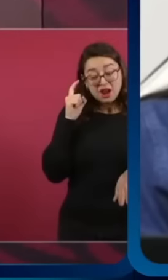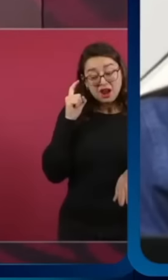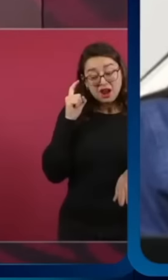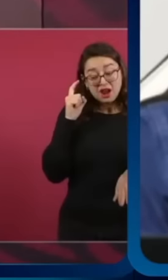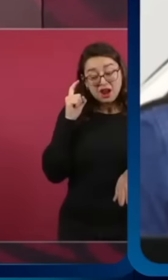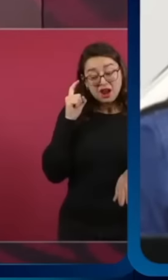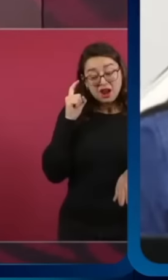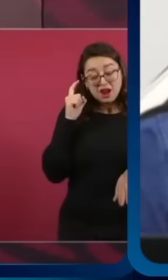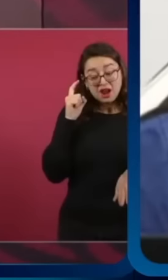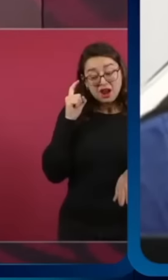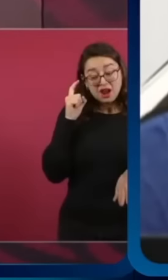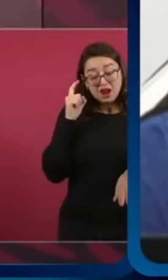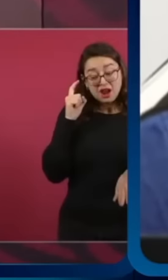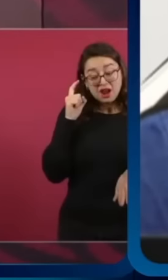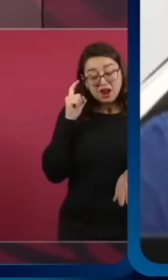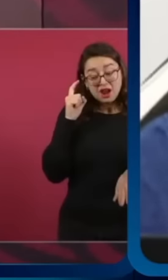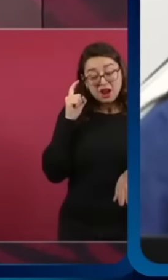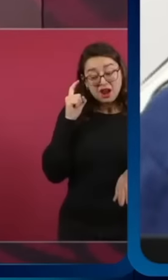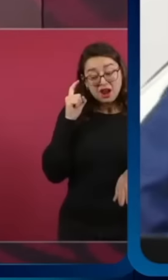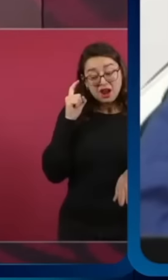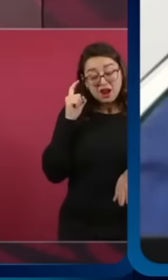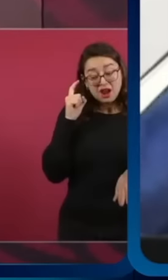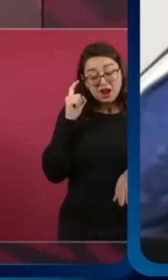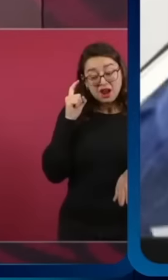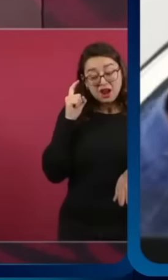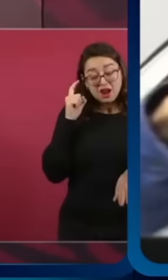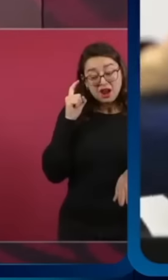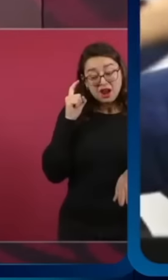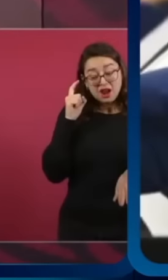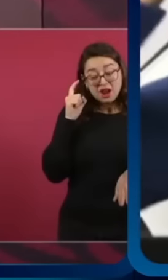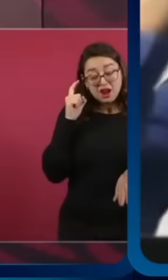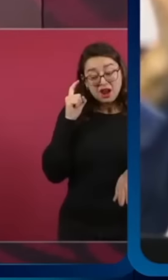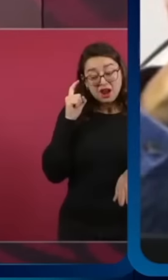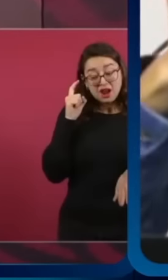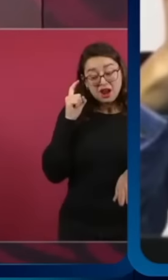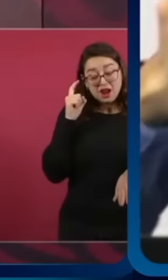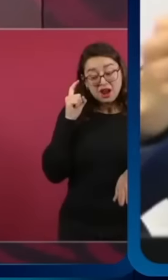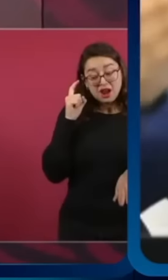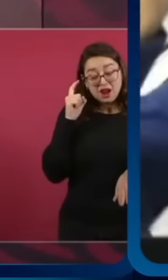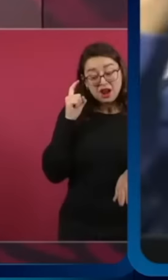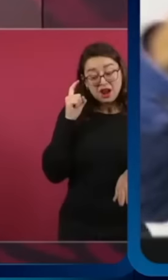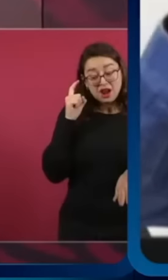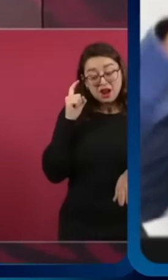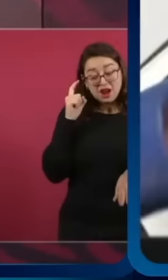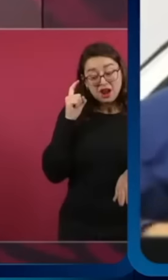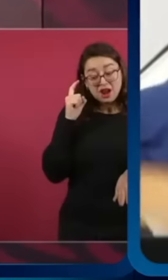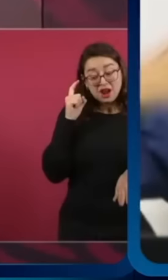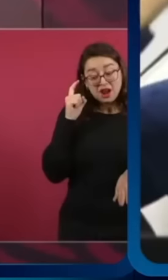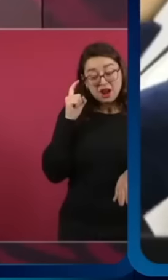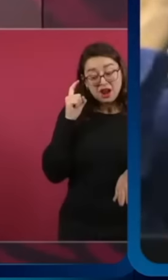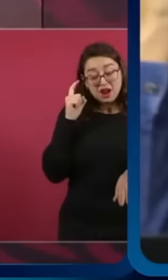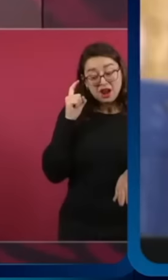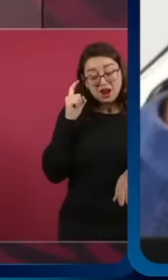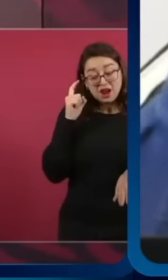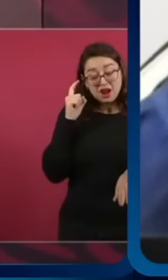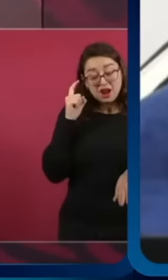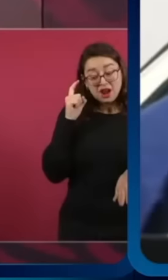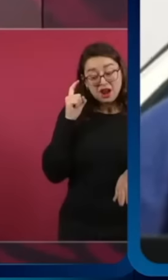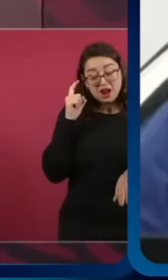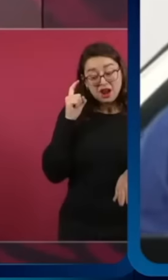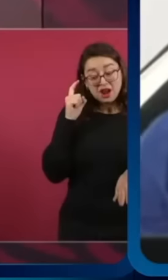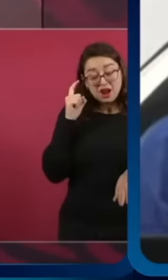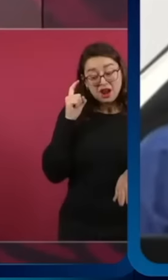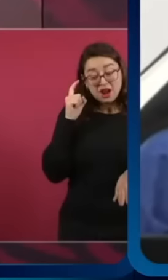como todas esas personas. No, no, no, no. Diciendo la verdad con el respaldo del pueblo y sas culebra. Uno, miren, se los